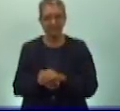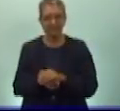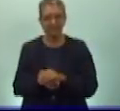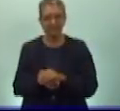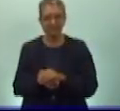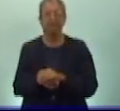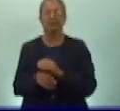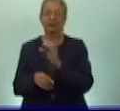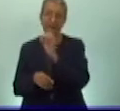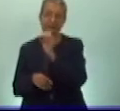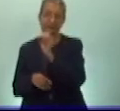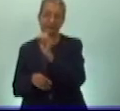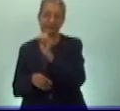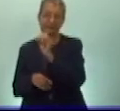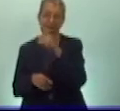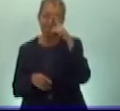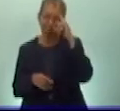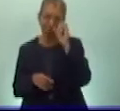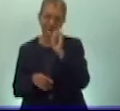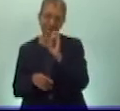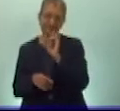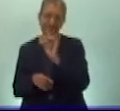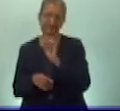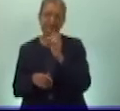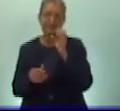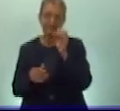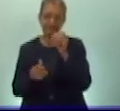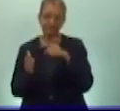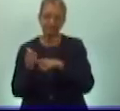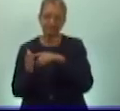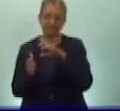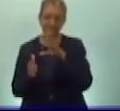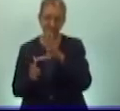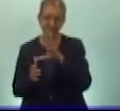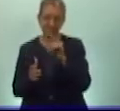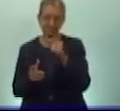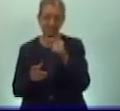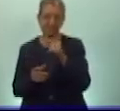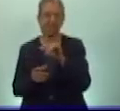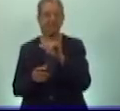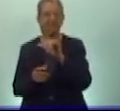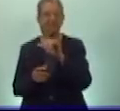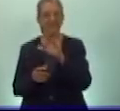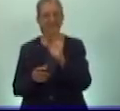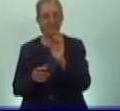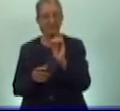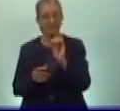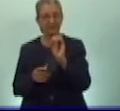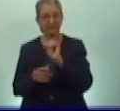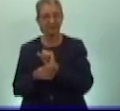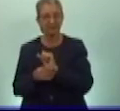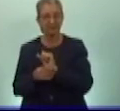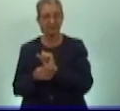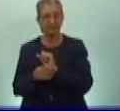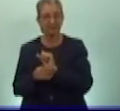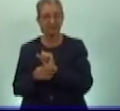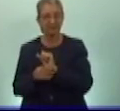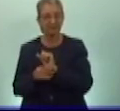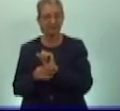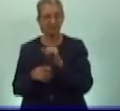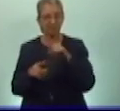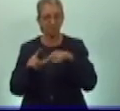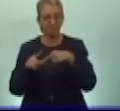5? Por supuesto que sí, la multiplicación de 0 por 5 es igual a 0. ¿Cuál continuará? ¿Qué